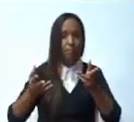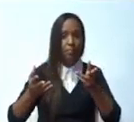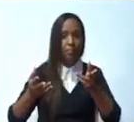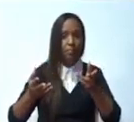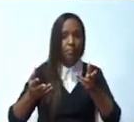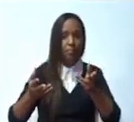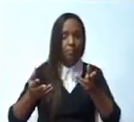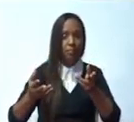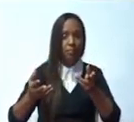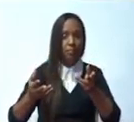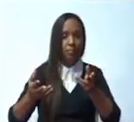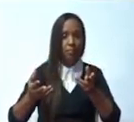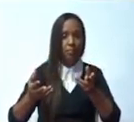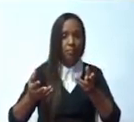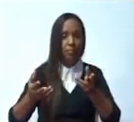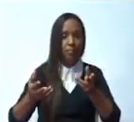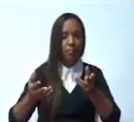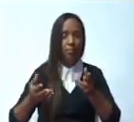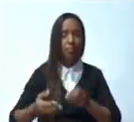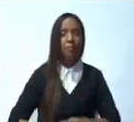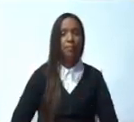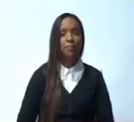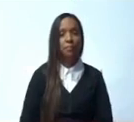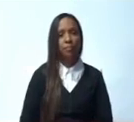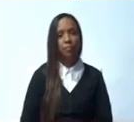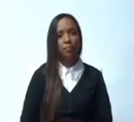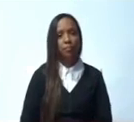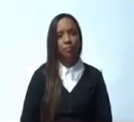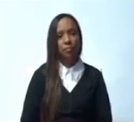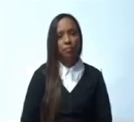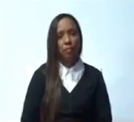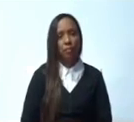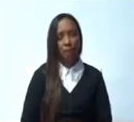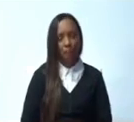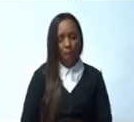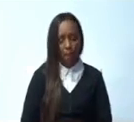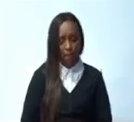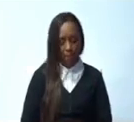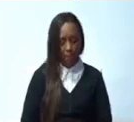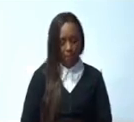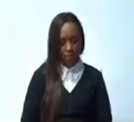para suscribir en parte